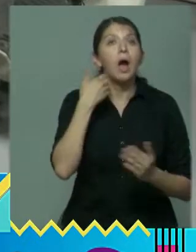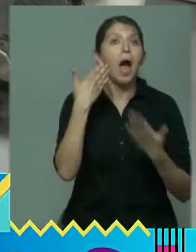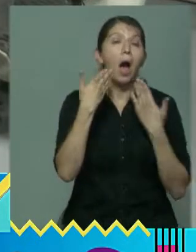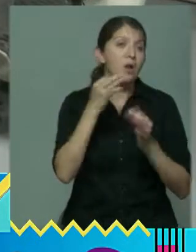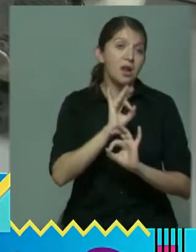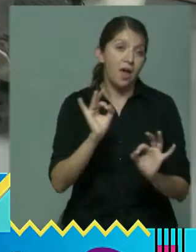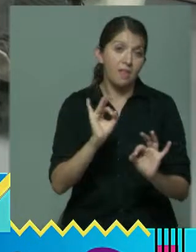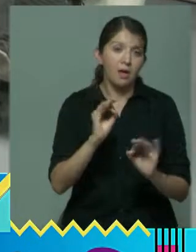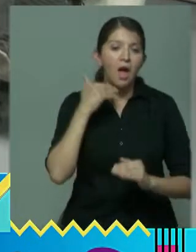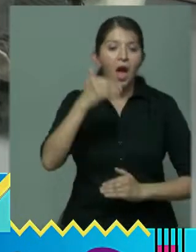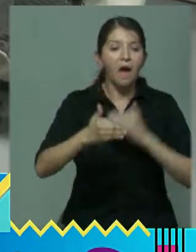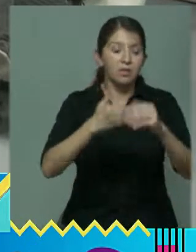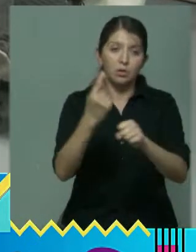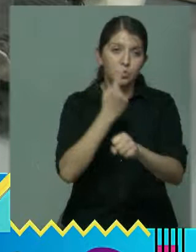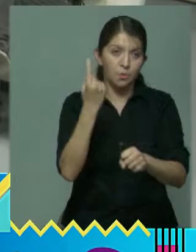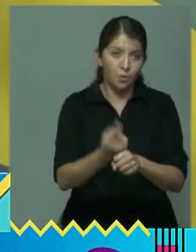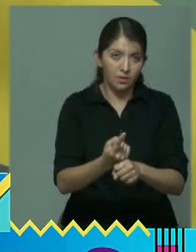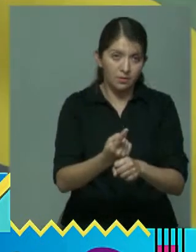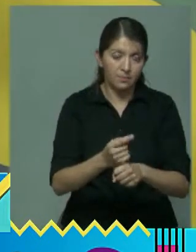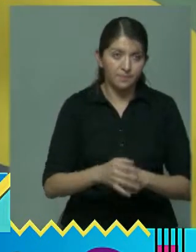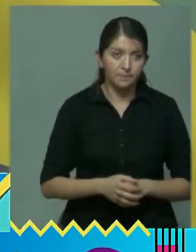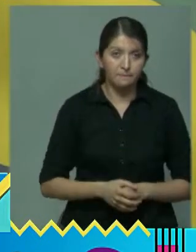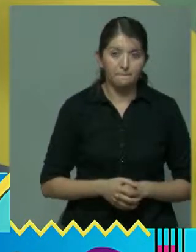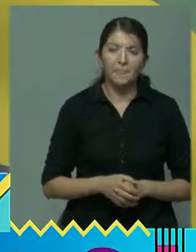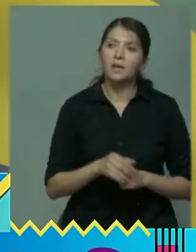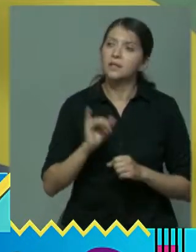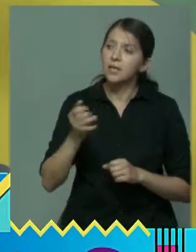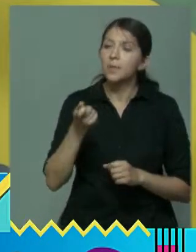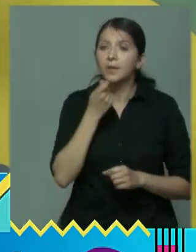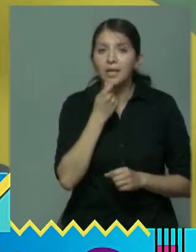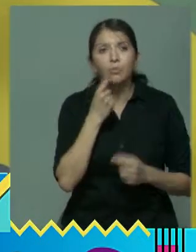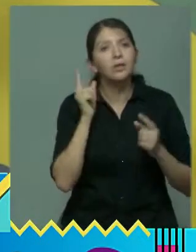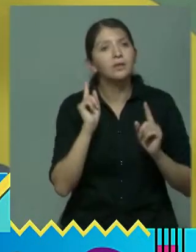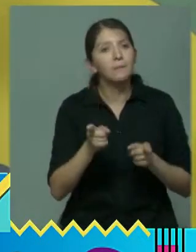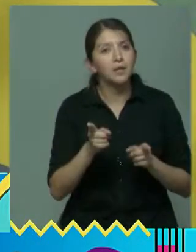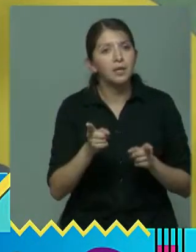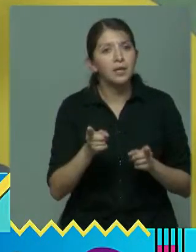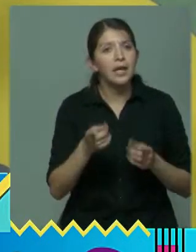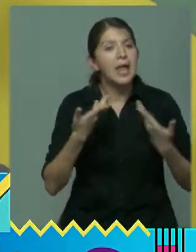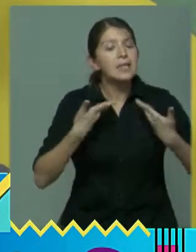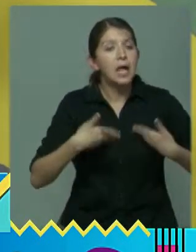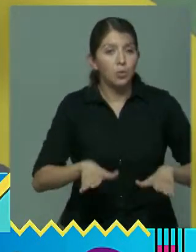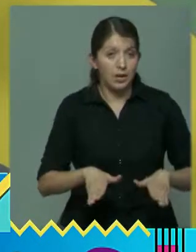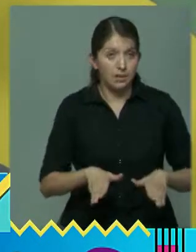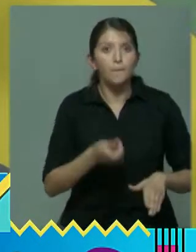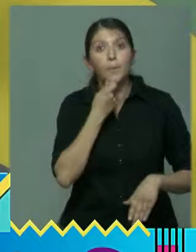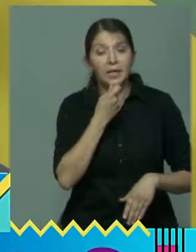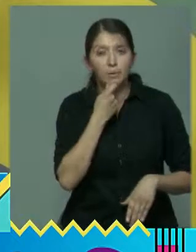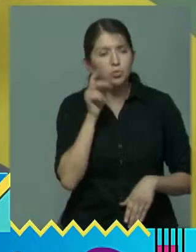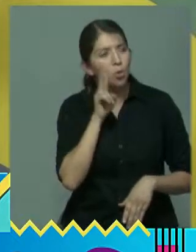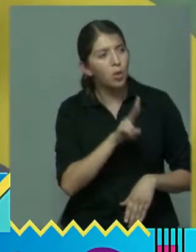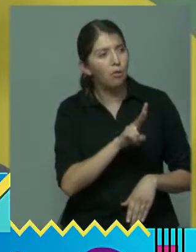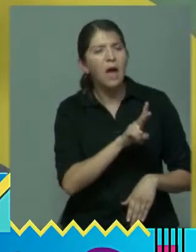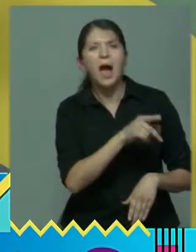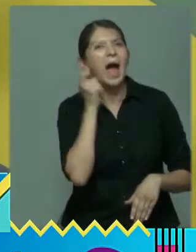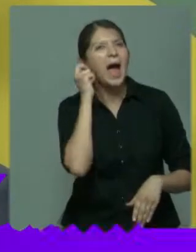claro. nunca vamos a avanzar. Sí. Como decía él también, el tema de la naturalización. Denunciar también haría que la persona deje de naturalizar esa discriminación,